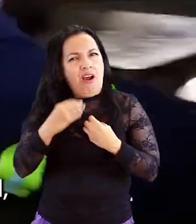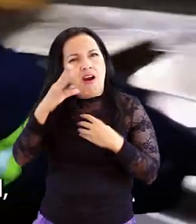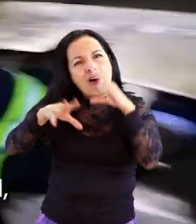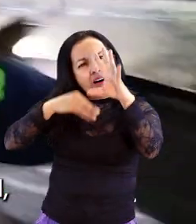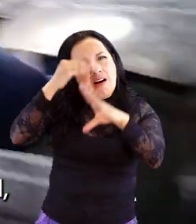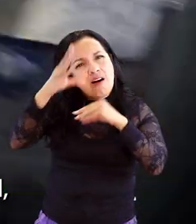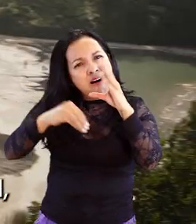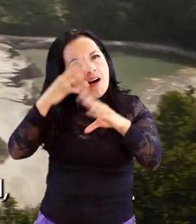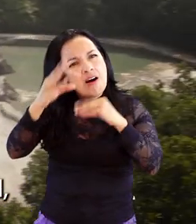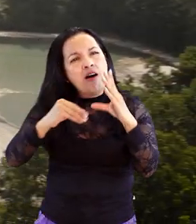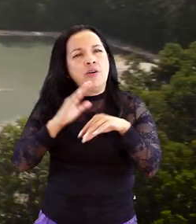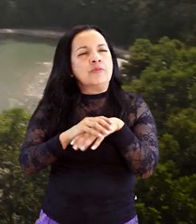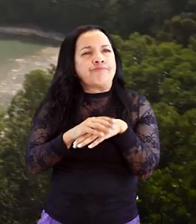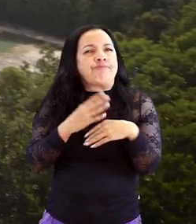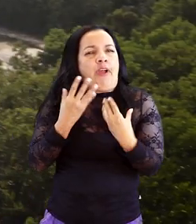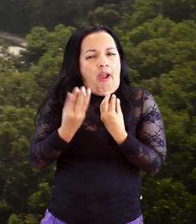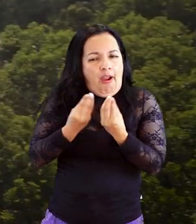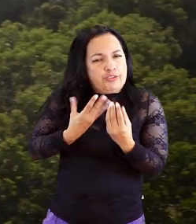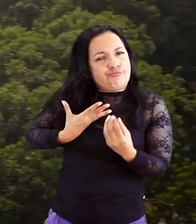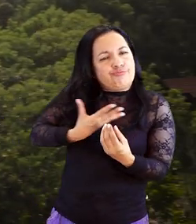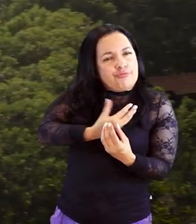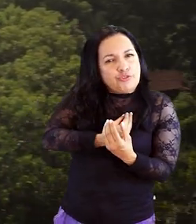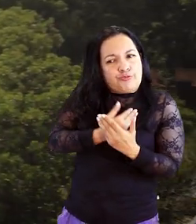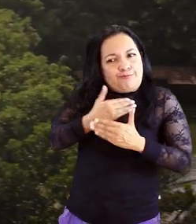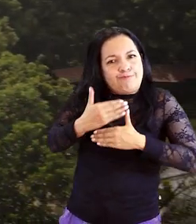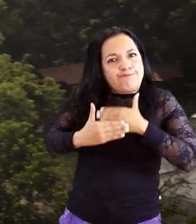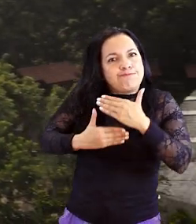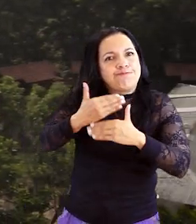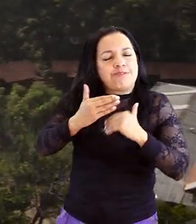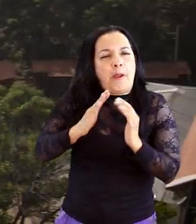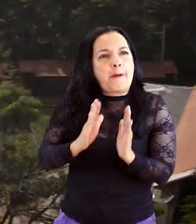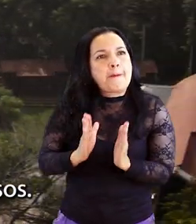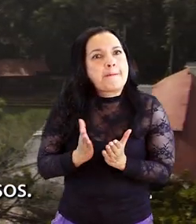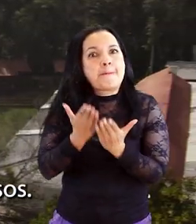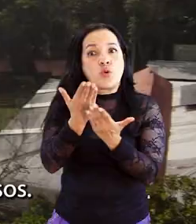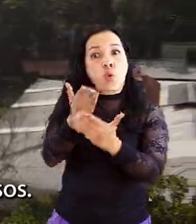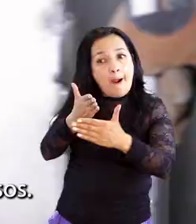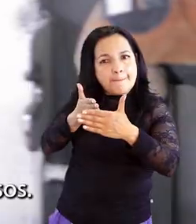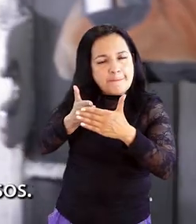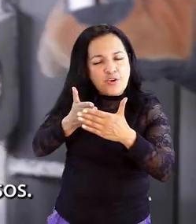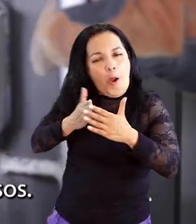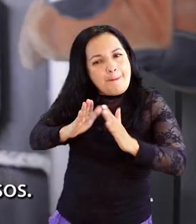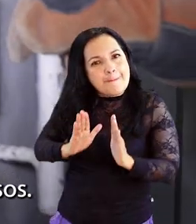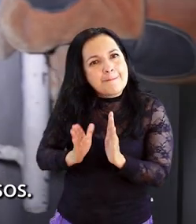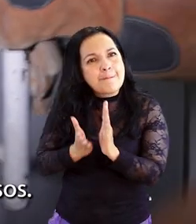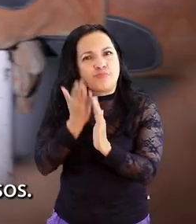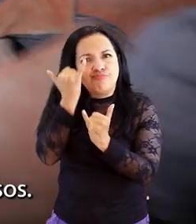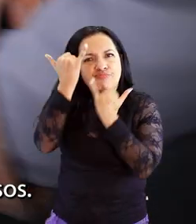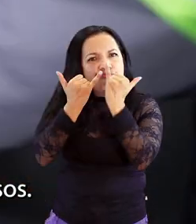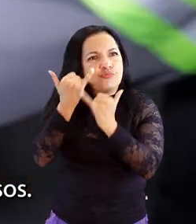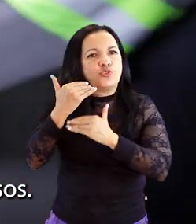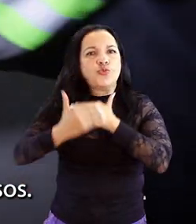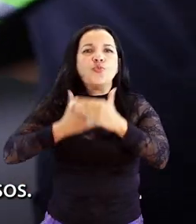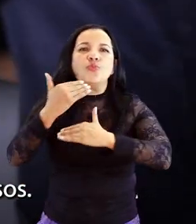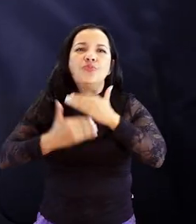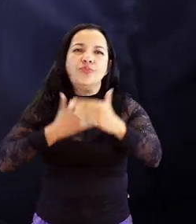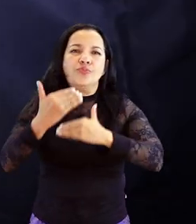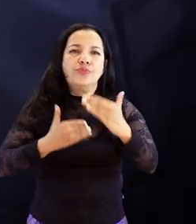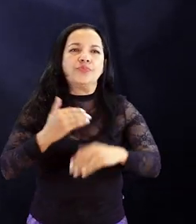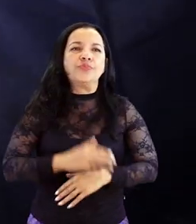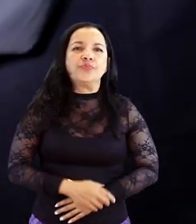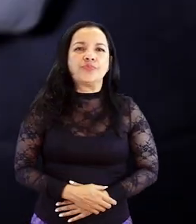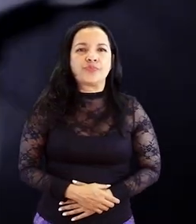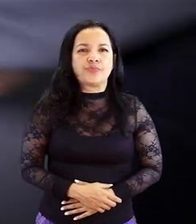y con muchos aprendizajes de la actual, en la que nosotros pues pretendemos cada día mejorar y no quedarnos estancados, sino poder innovar en esos procesos.